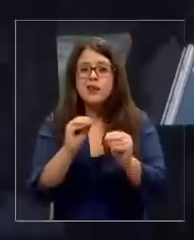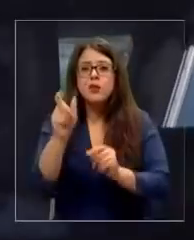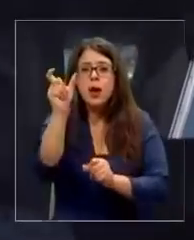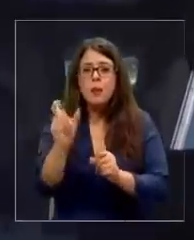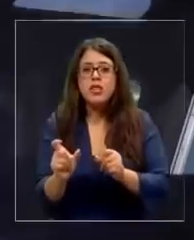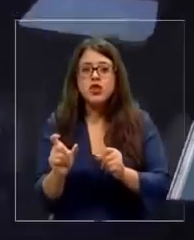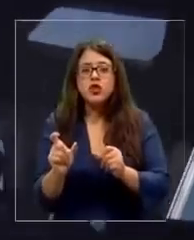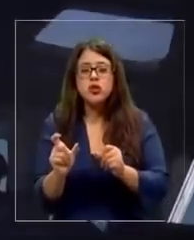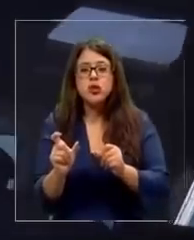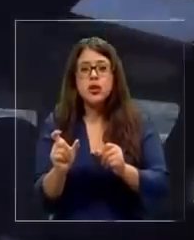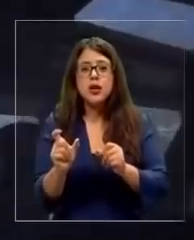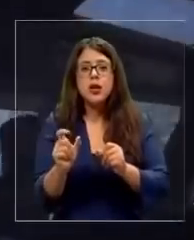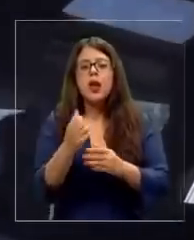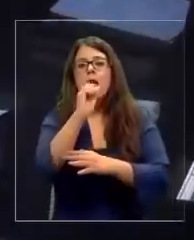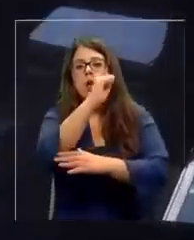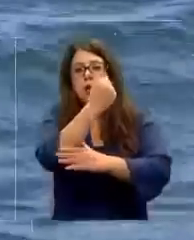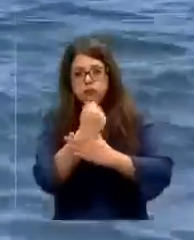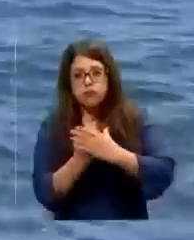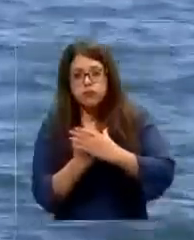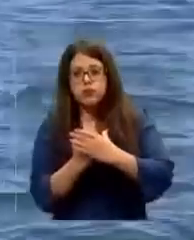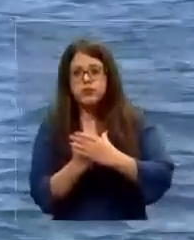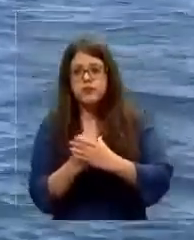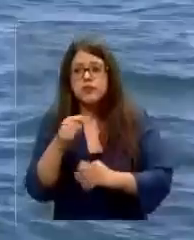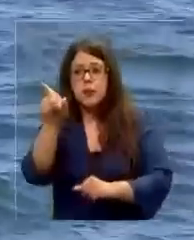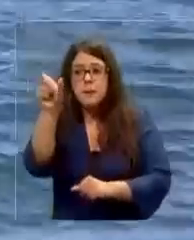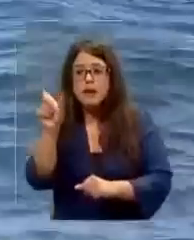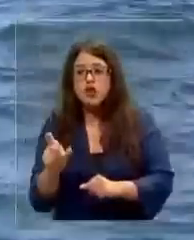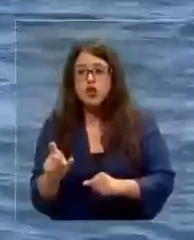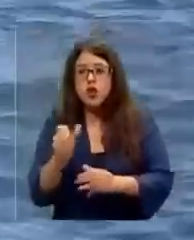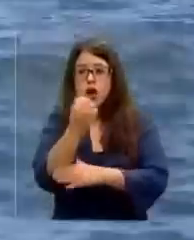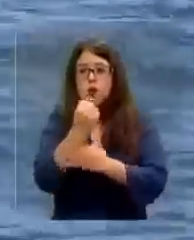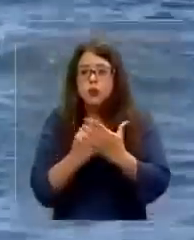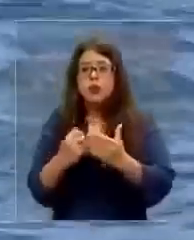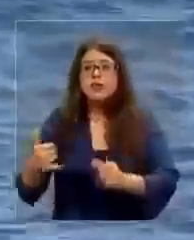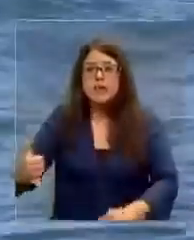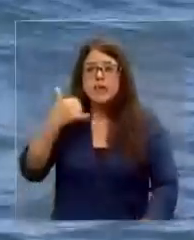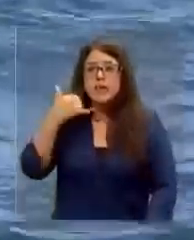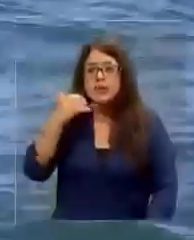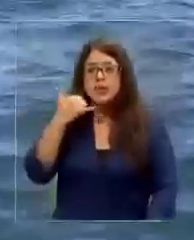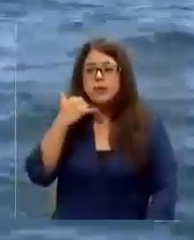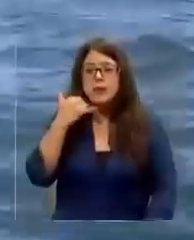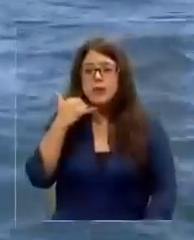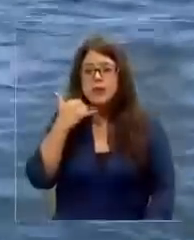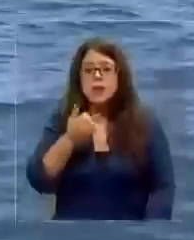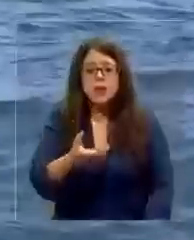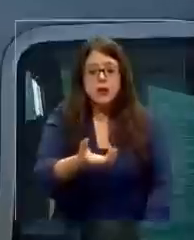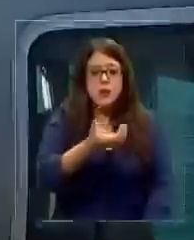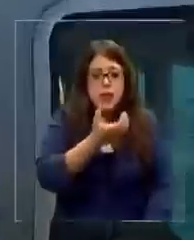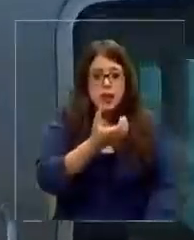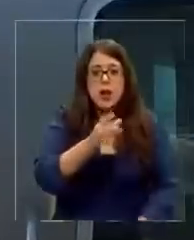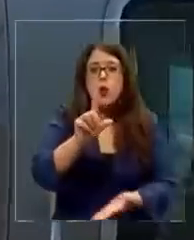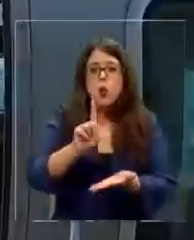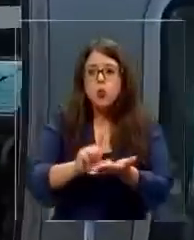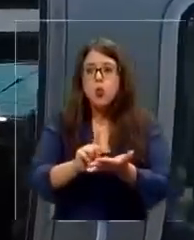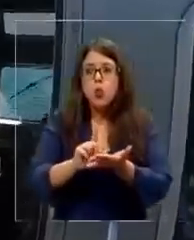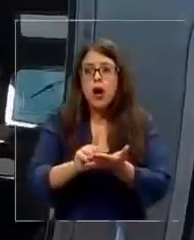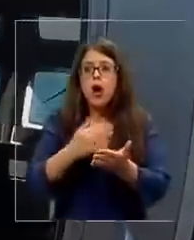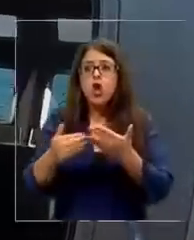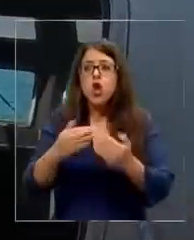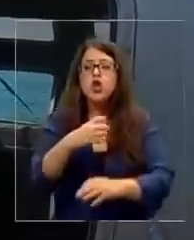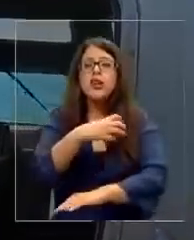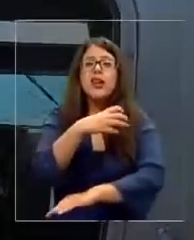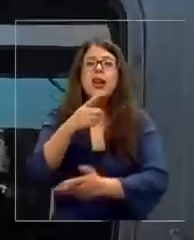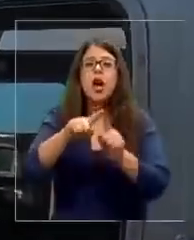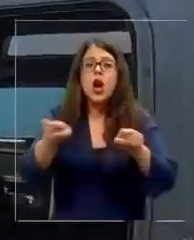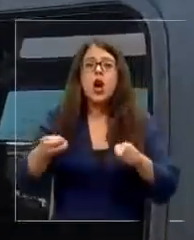bañista aparentemente se está ahogando. La persona que se está ahogando se recibió el llamado de la central, que es la sala de control tráfico que está en la Capitanía de